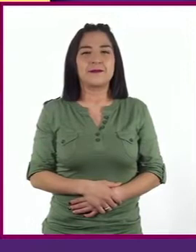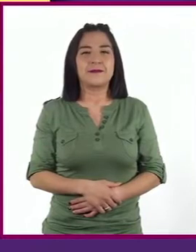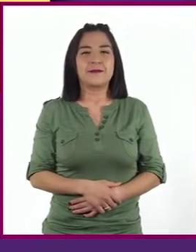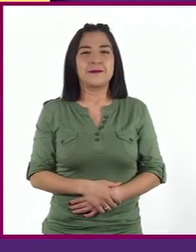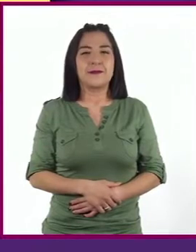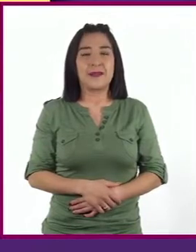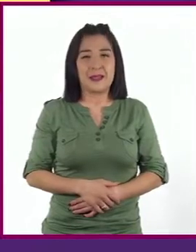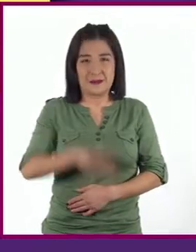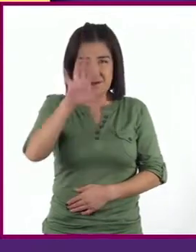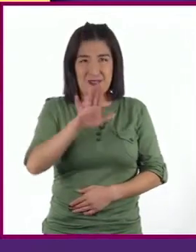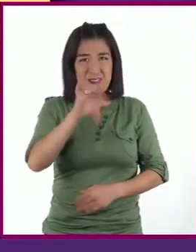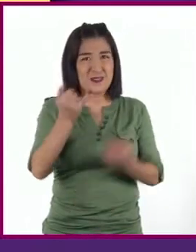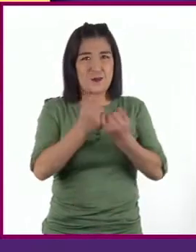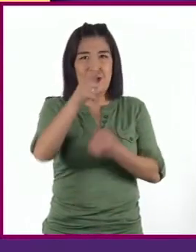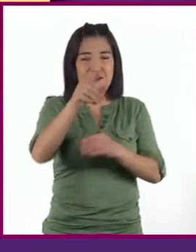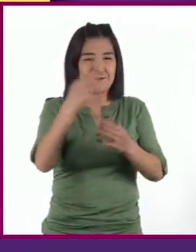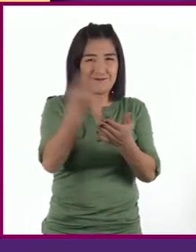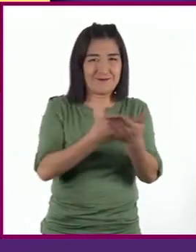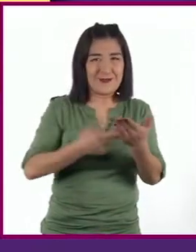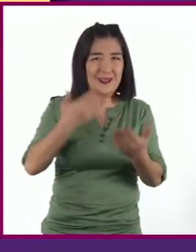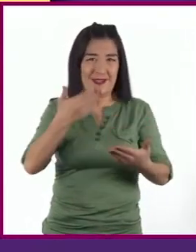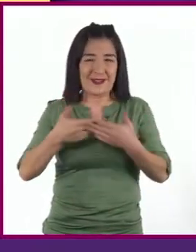¿Se parece a la que ustedes construyeron?